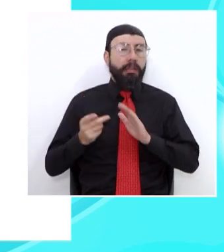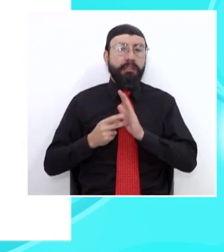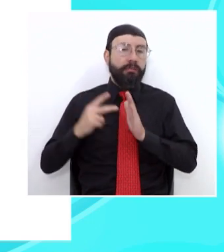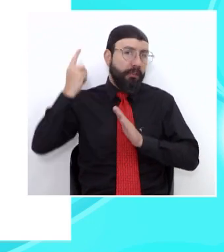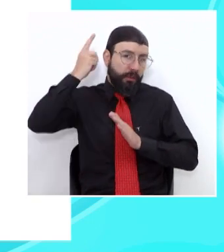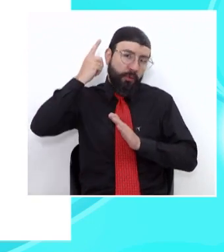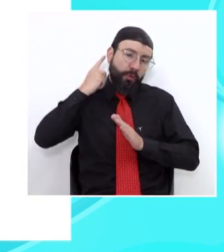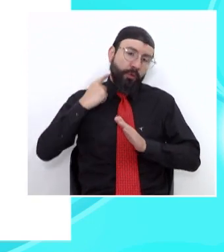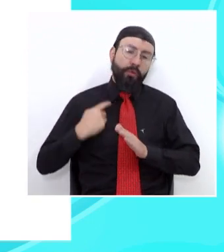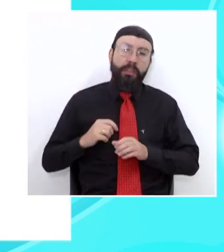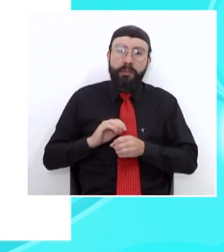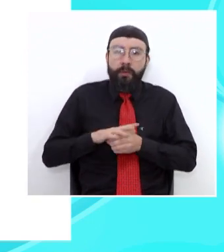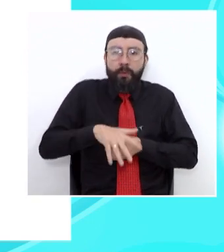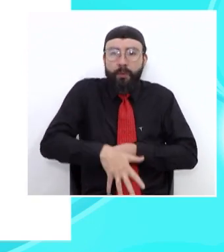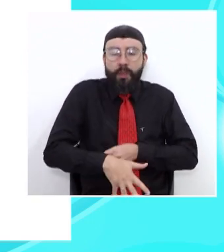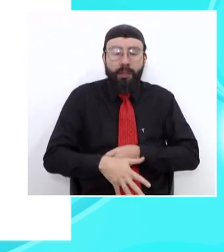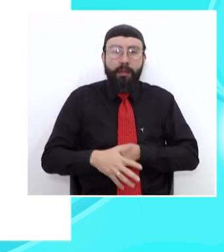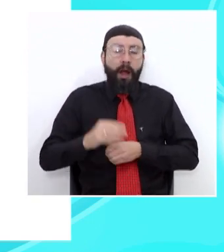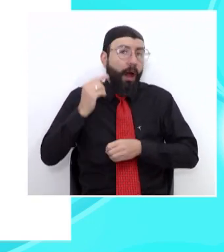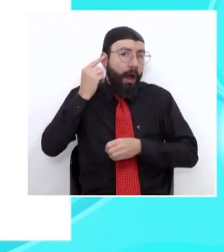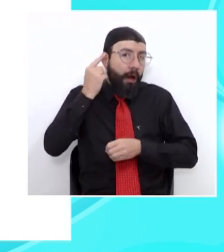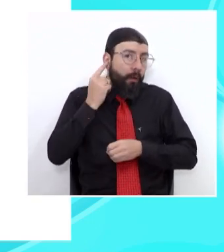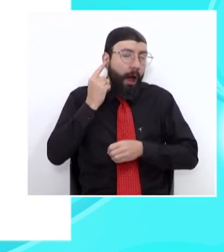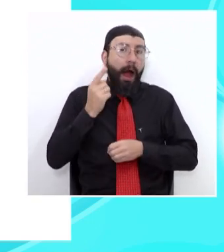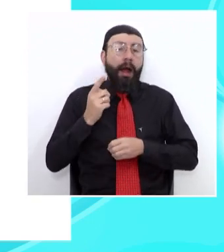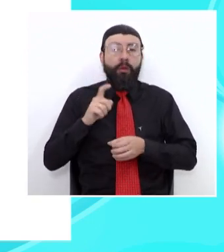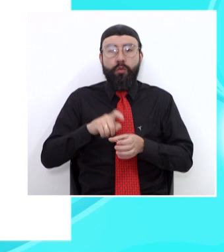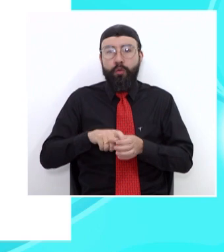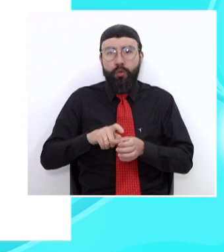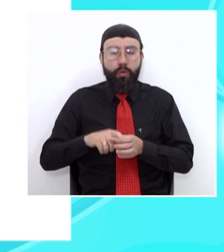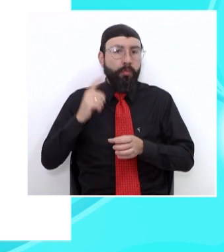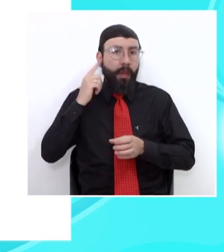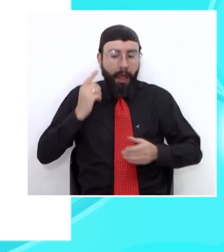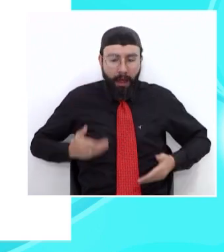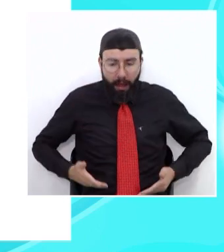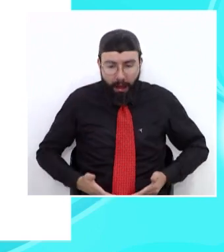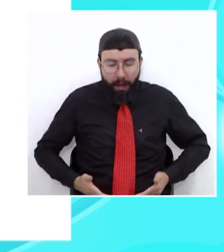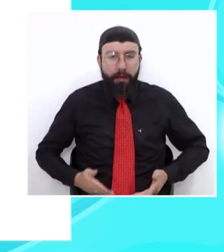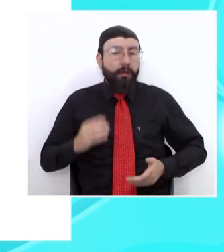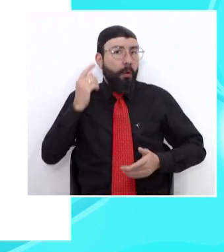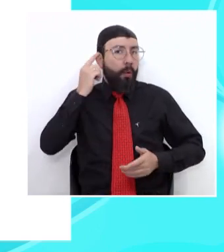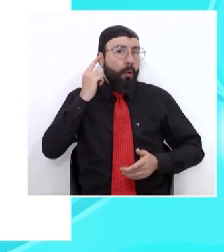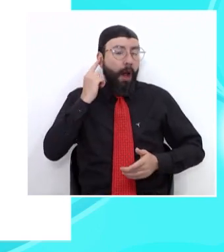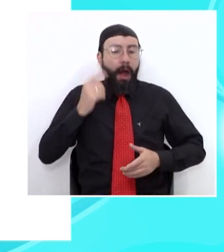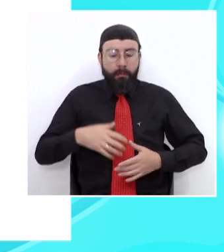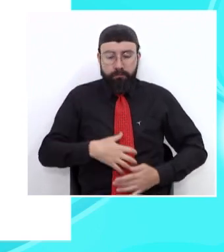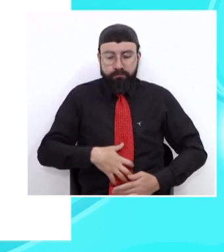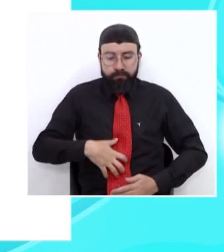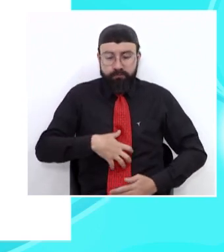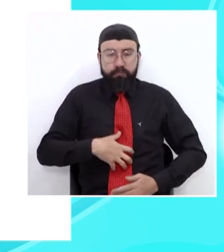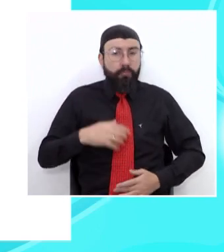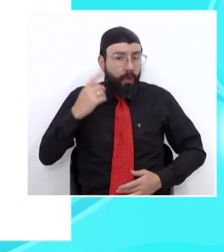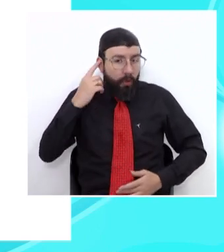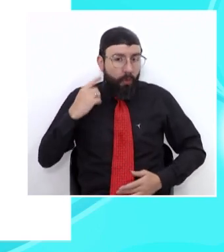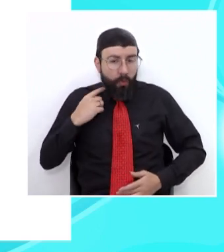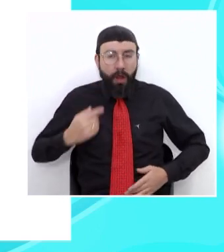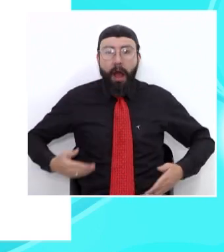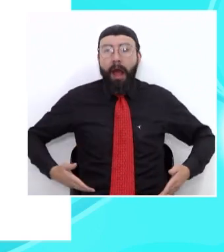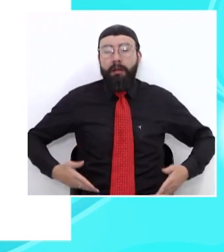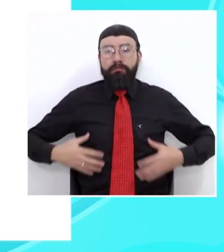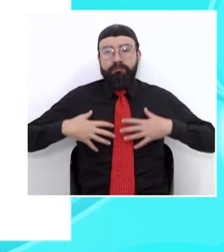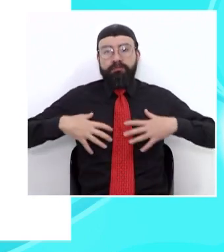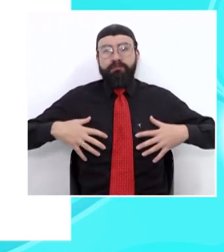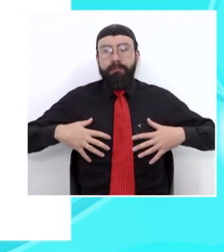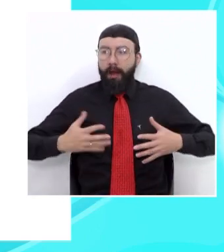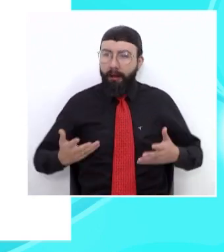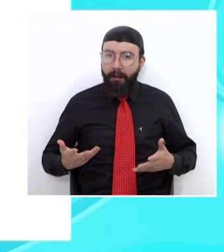nervioso, es que en el medio está la columna, es que está la pelvis, es que está el abdomen, es que en la otra parte está el tórax y en la parte de